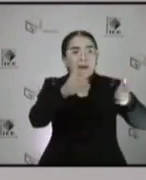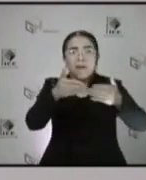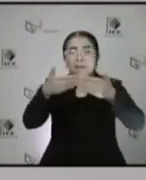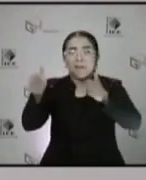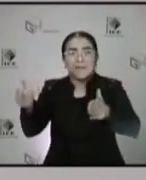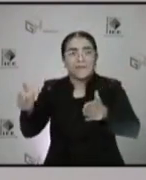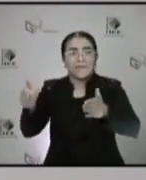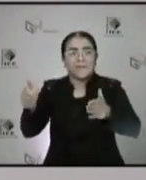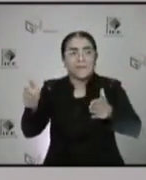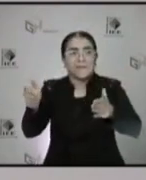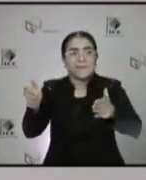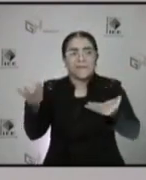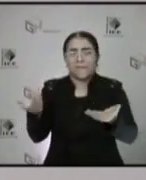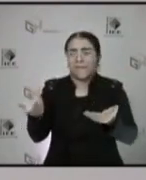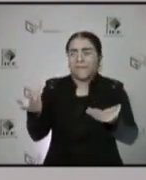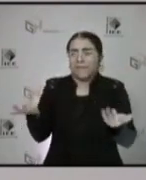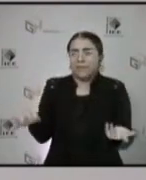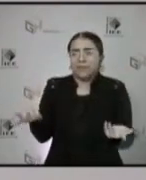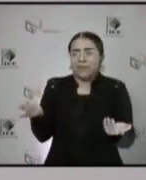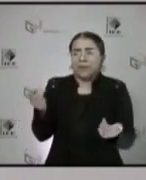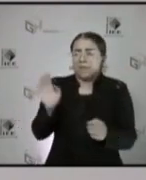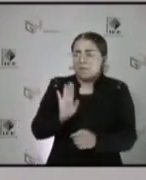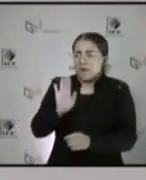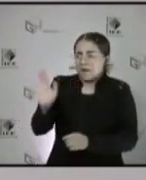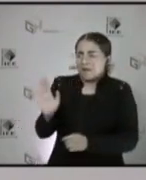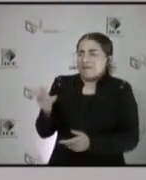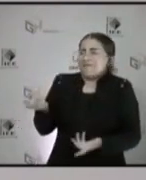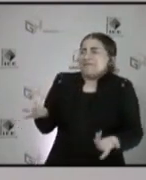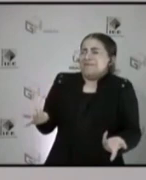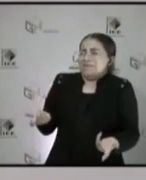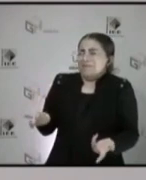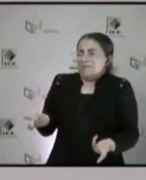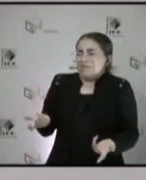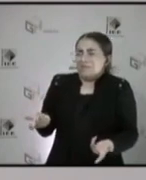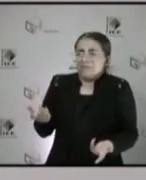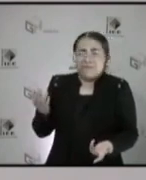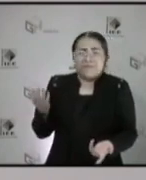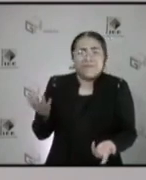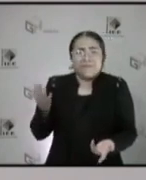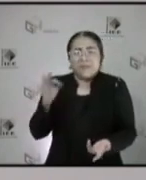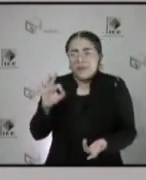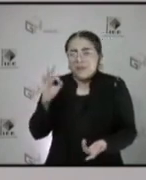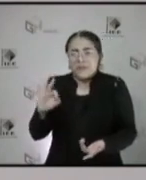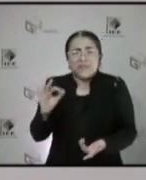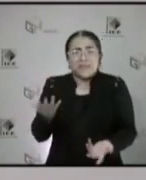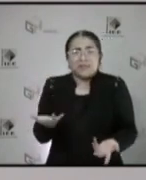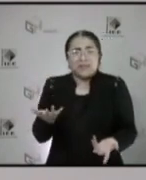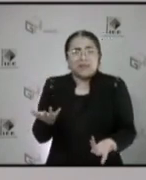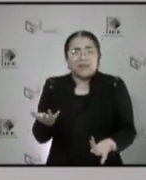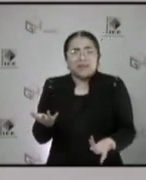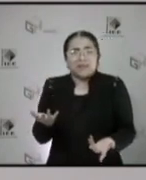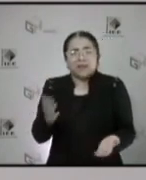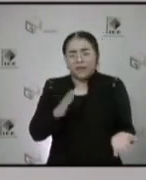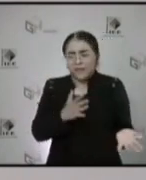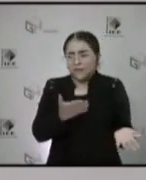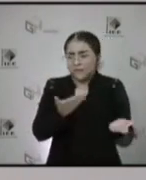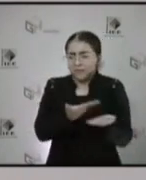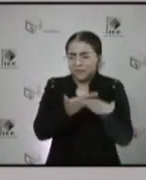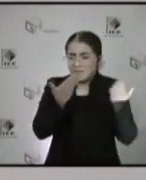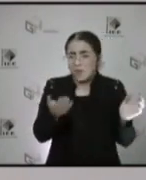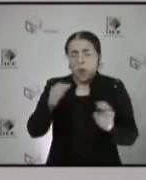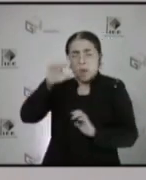es un insulto a la sociedad, es la oportunidad de trasladar lo que ha sido beneficio de